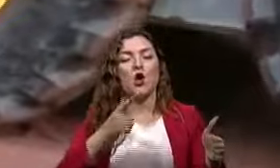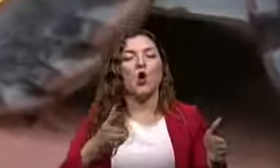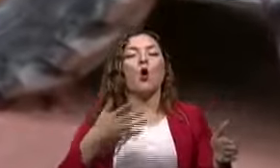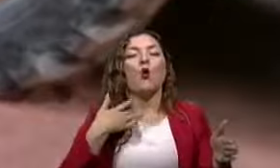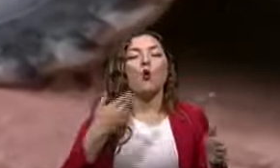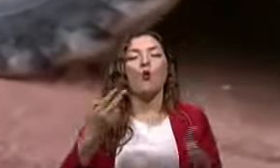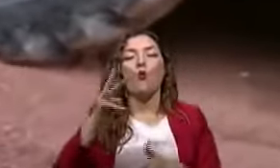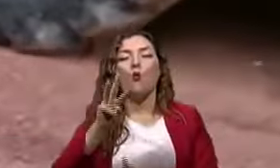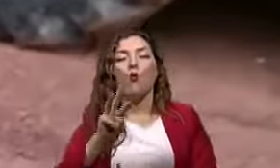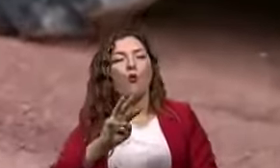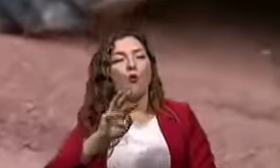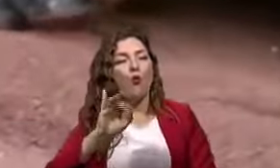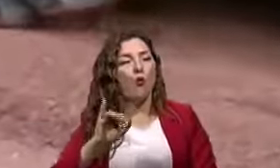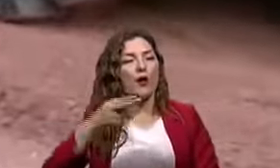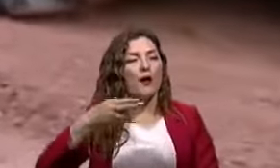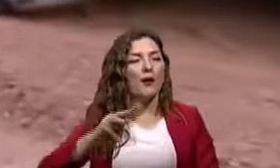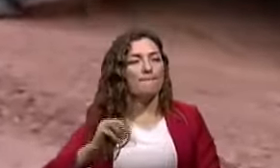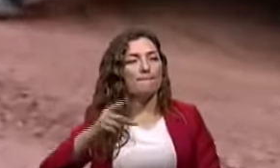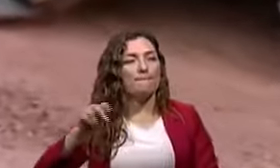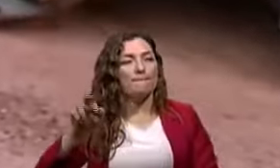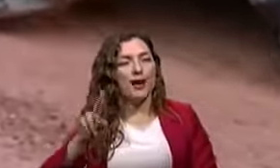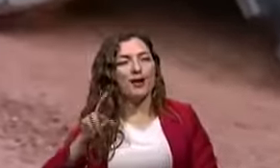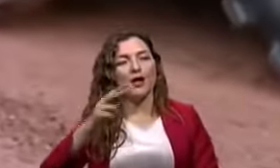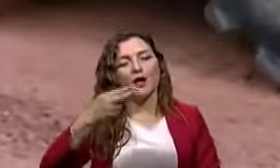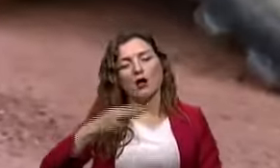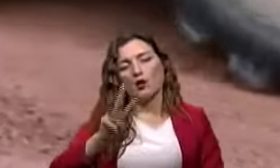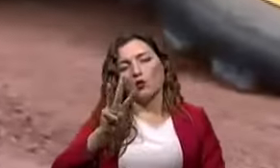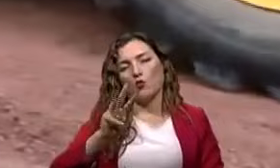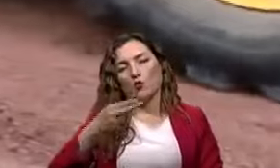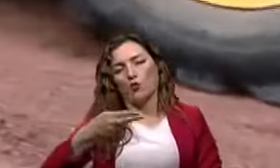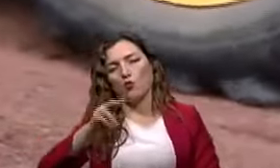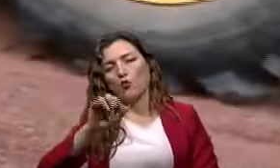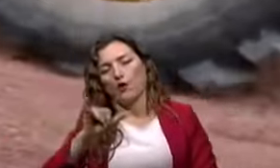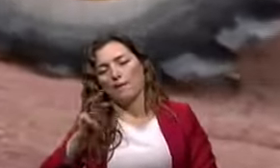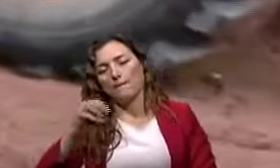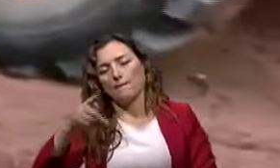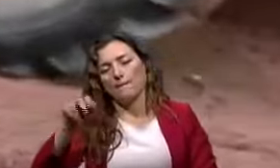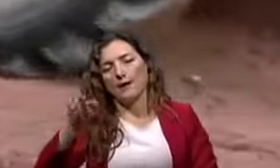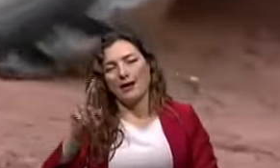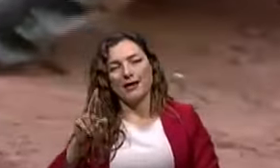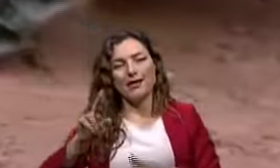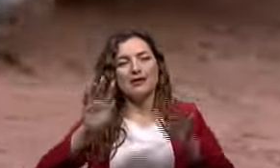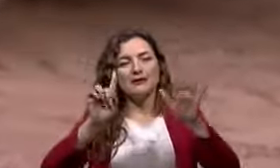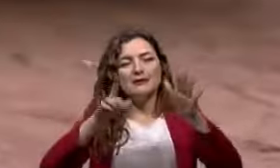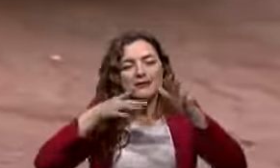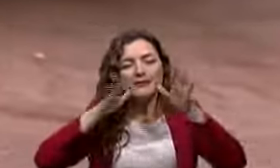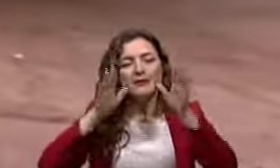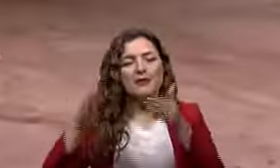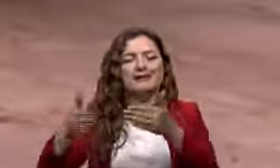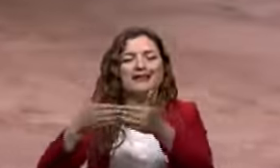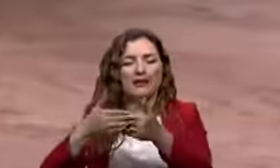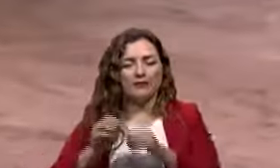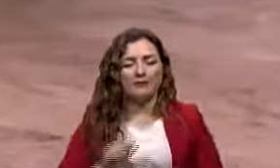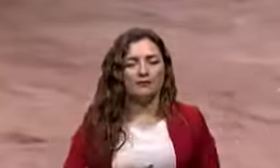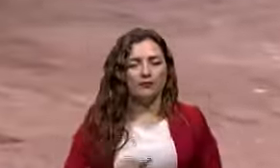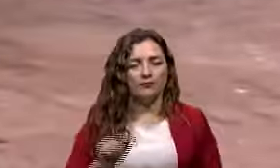6 de diciembre en sentido sur-norte. Acá justamente nos encontramos con el principal vocero, quien es de fiscalización del EMOP, para